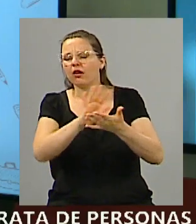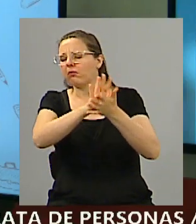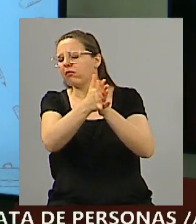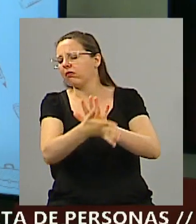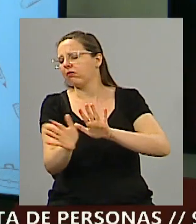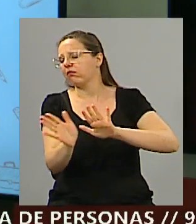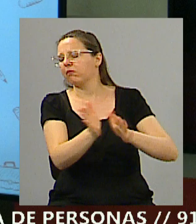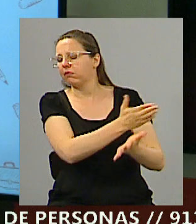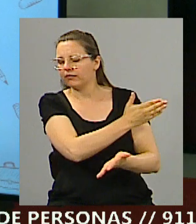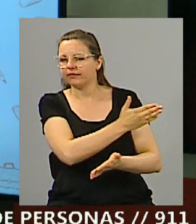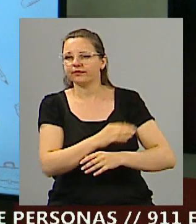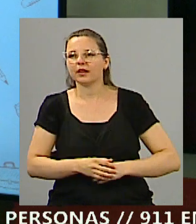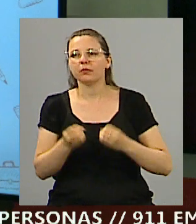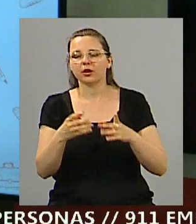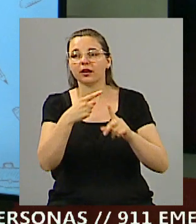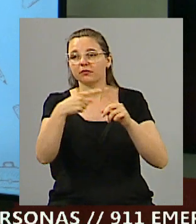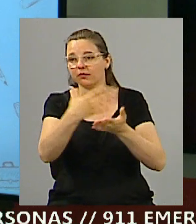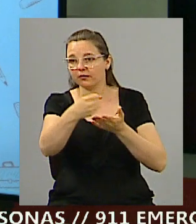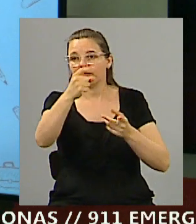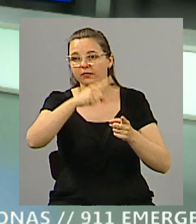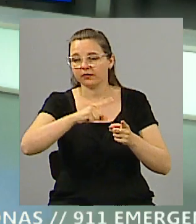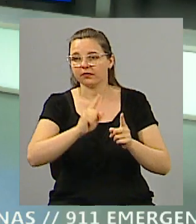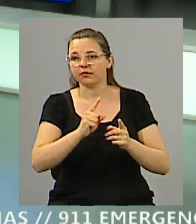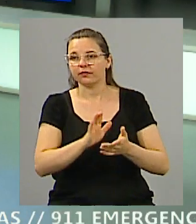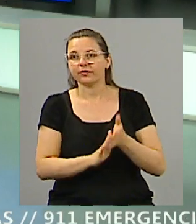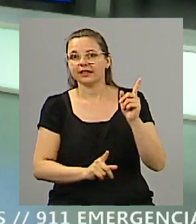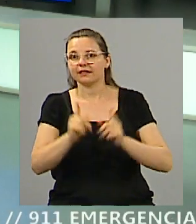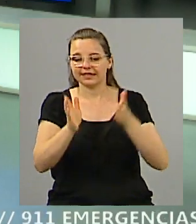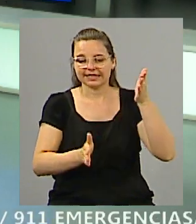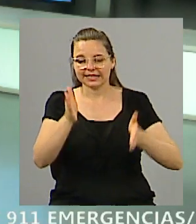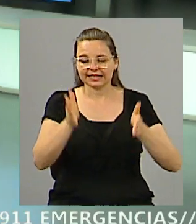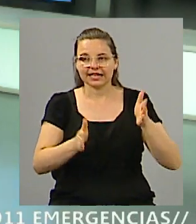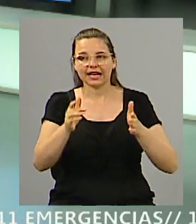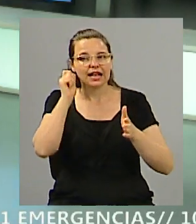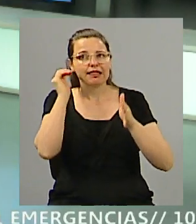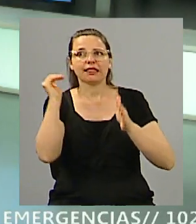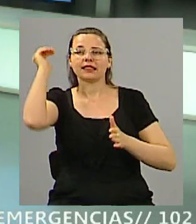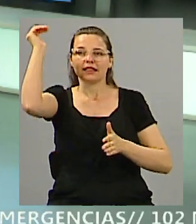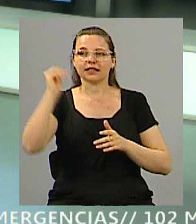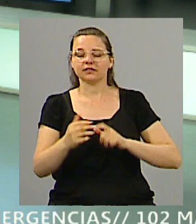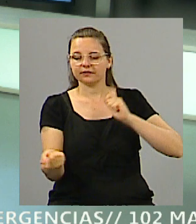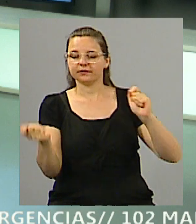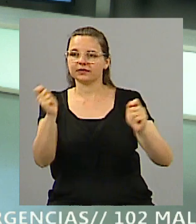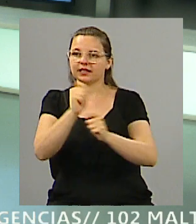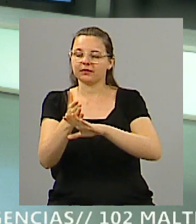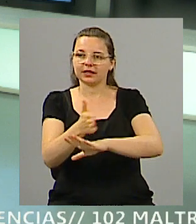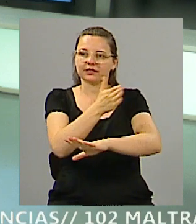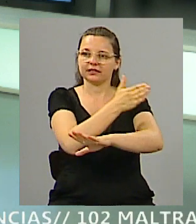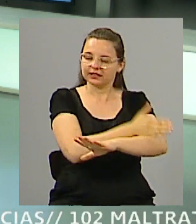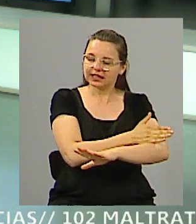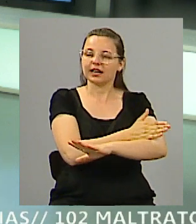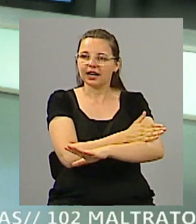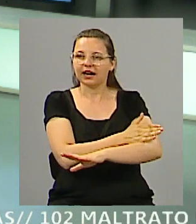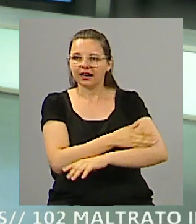fundamental para que esos diagnósticos que por ahí tienen una edad que es avanzada, cambie y empecemos